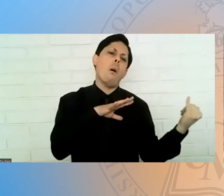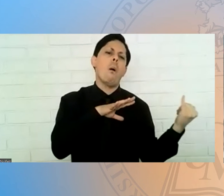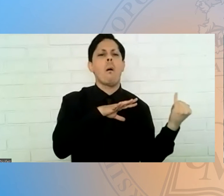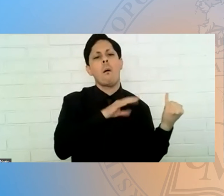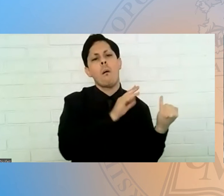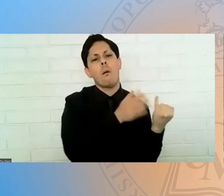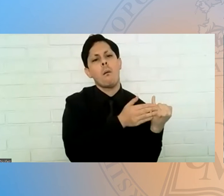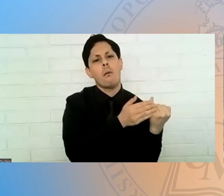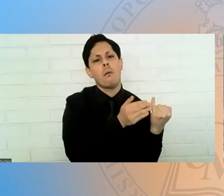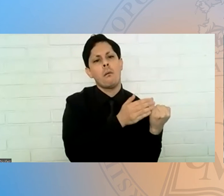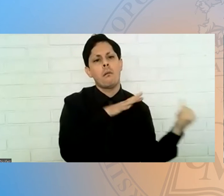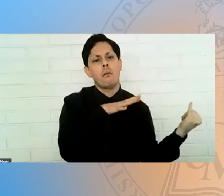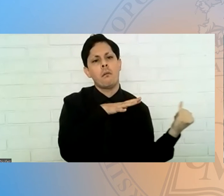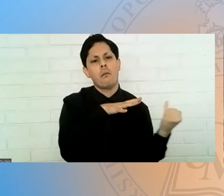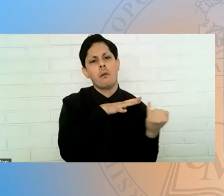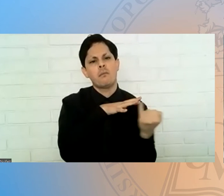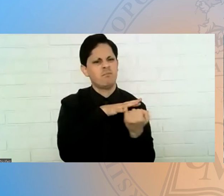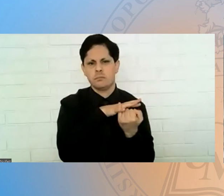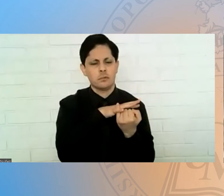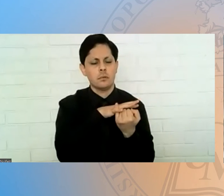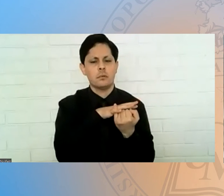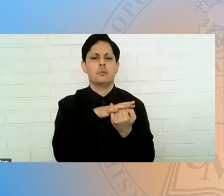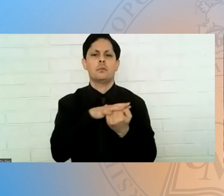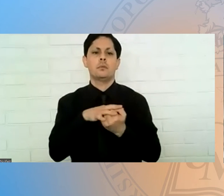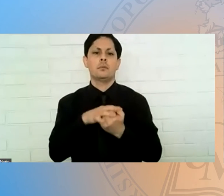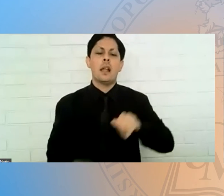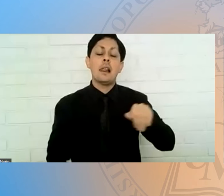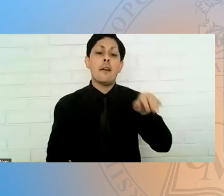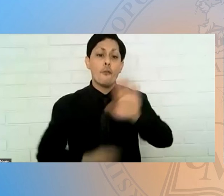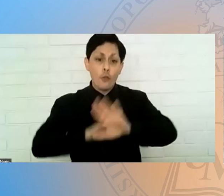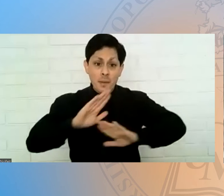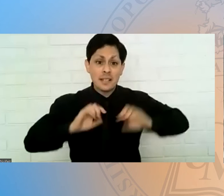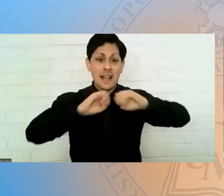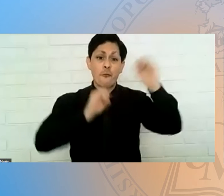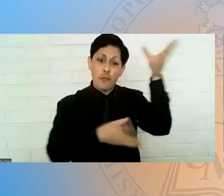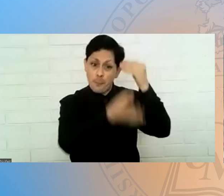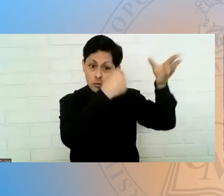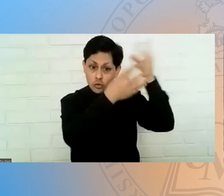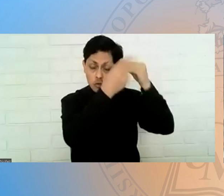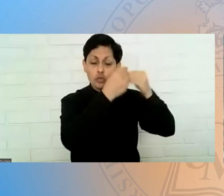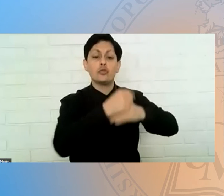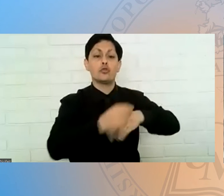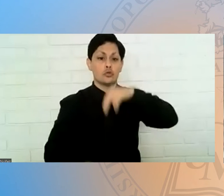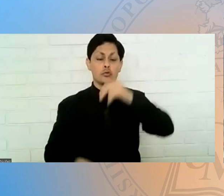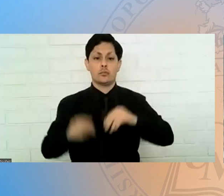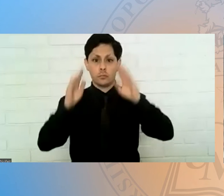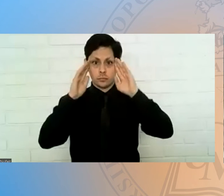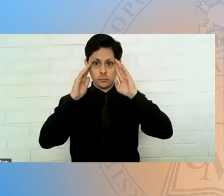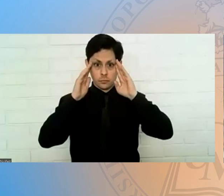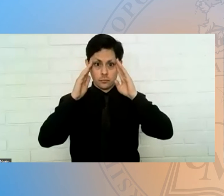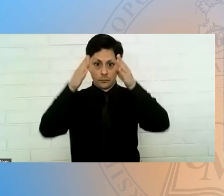lo posible, sobre todo en formación docente, para que ese sea el horizonte.